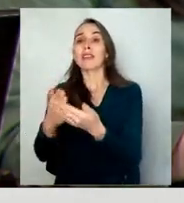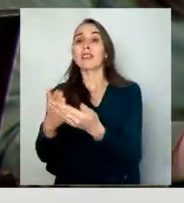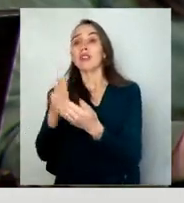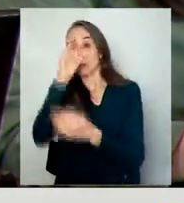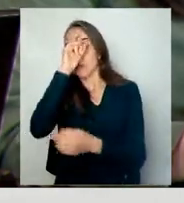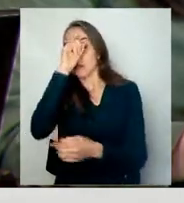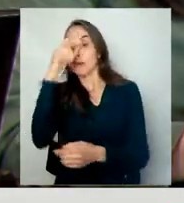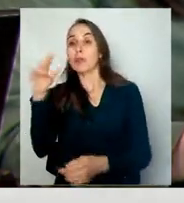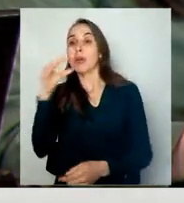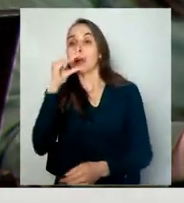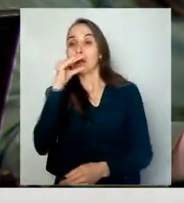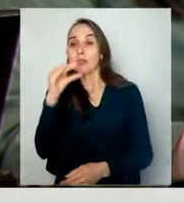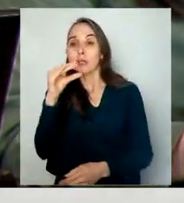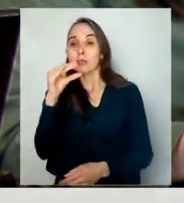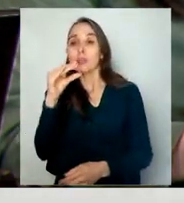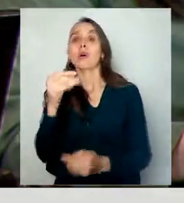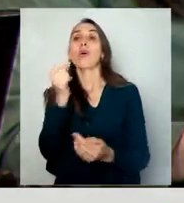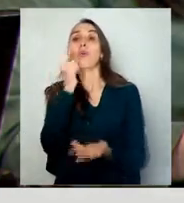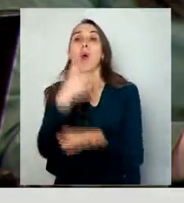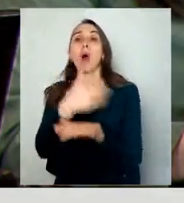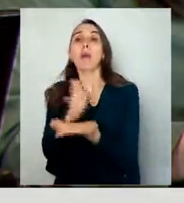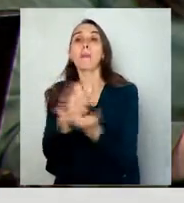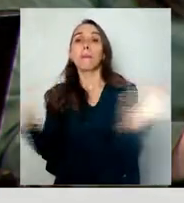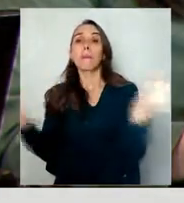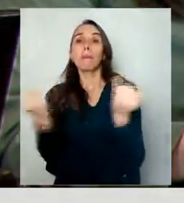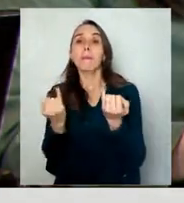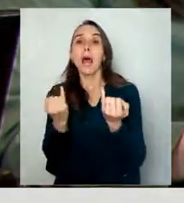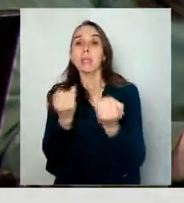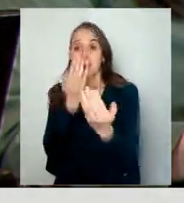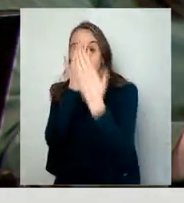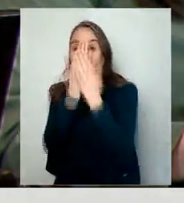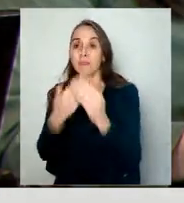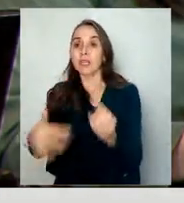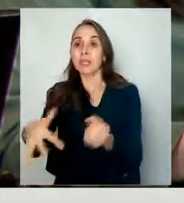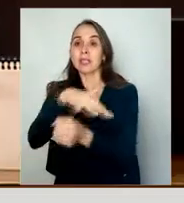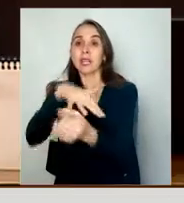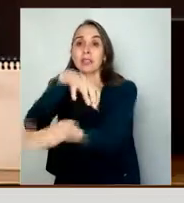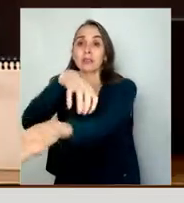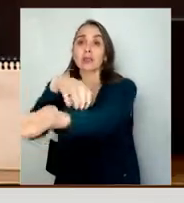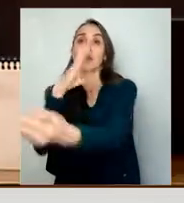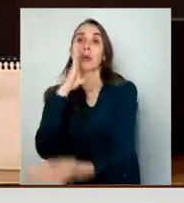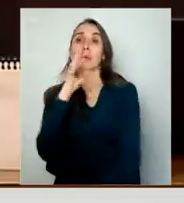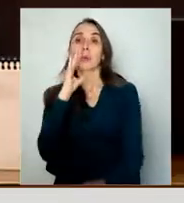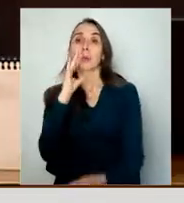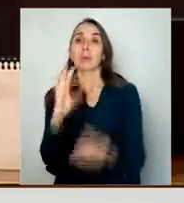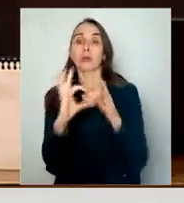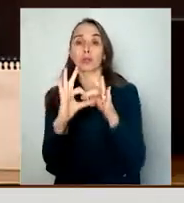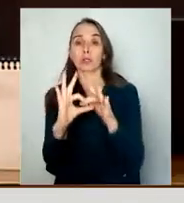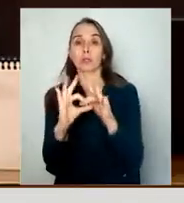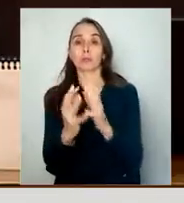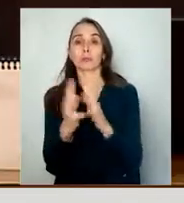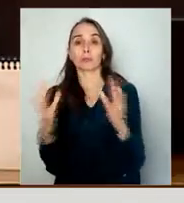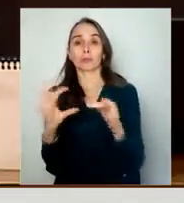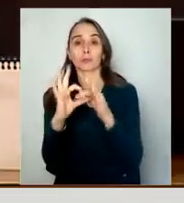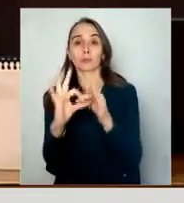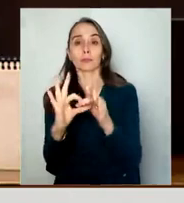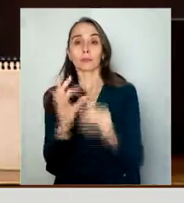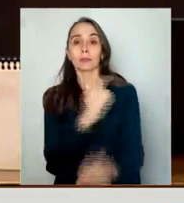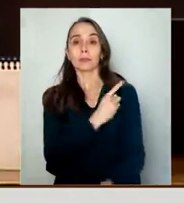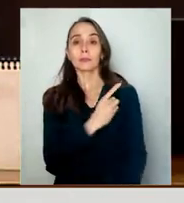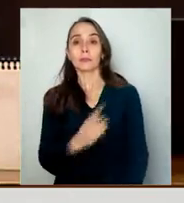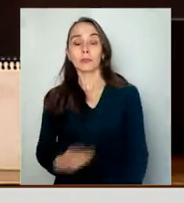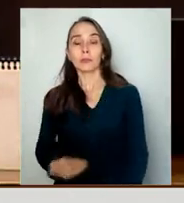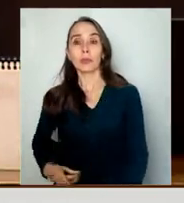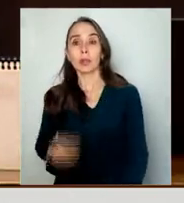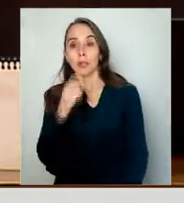enfrentar esta situación en la región del bío bío gracias Muchas gracias diputado Erick